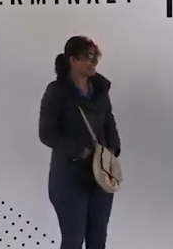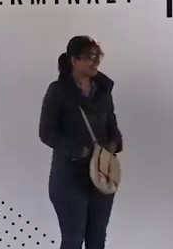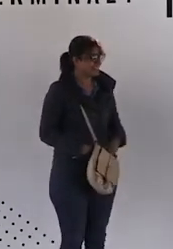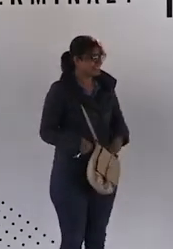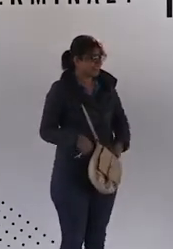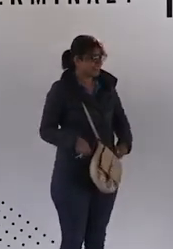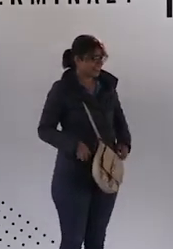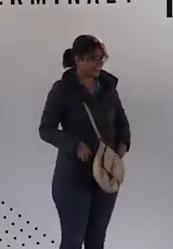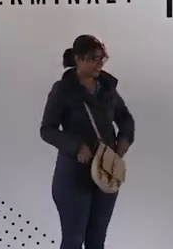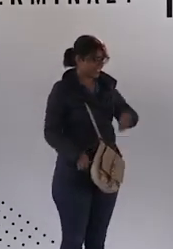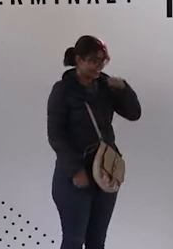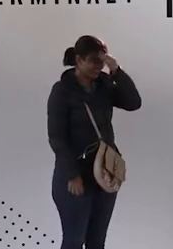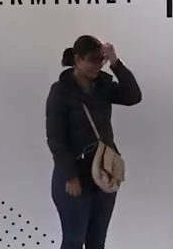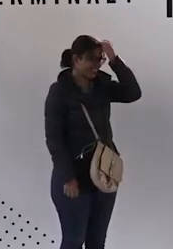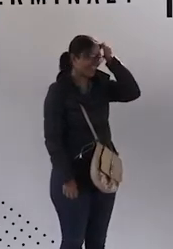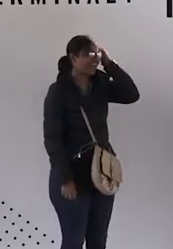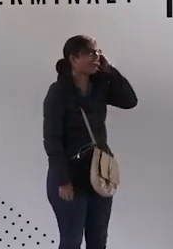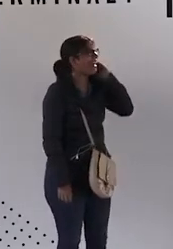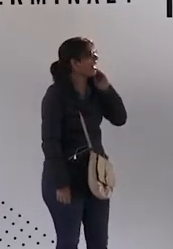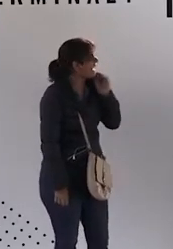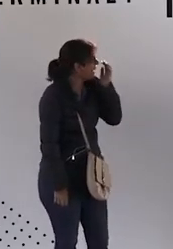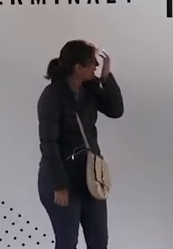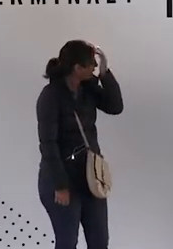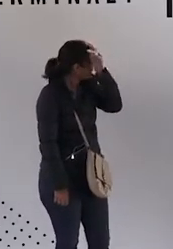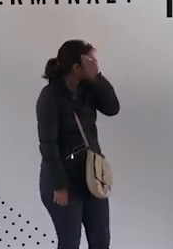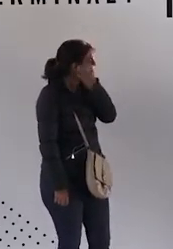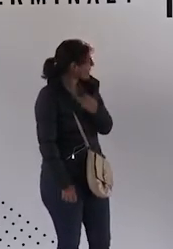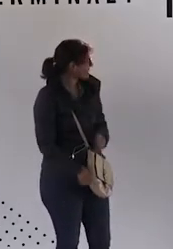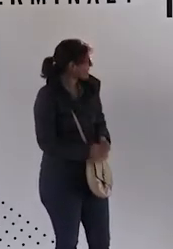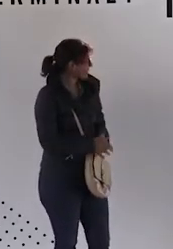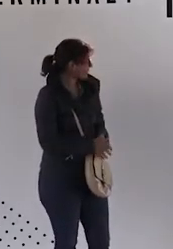O sea, ahorita te hago una mejora especialmente para ti, ¿no?